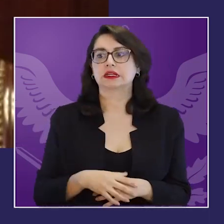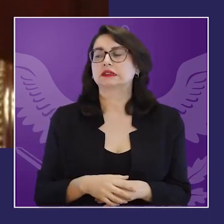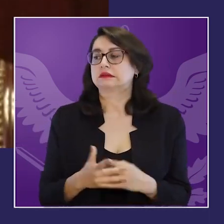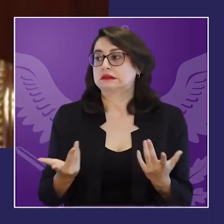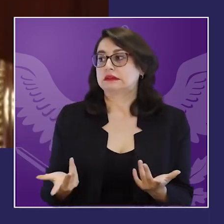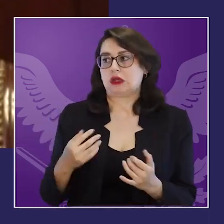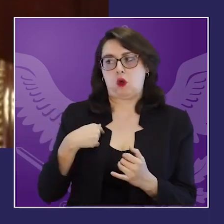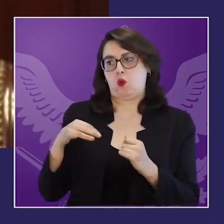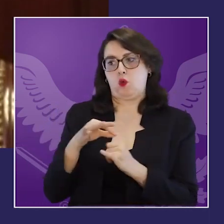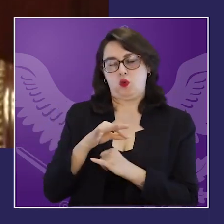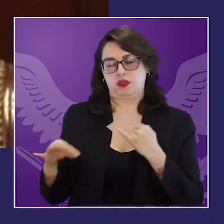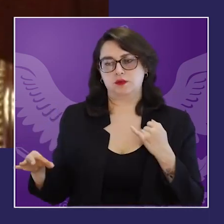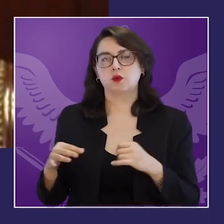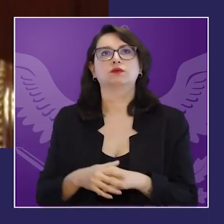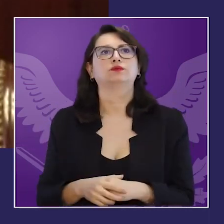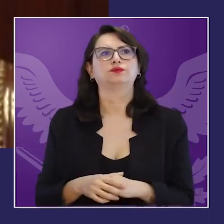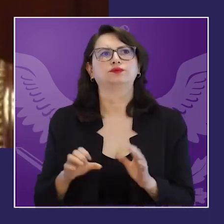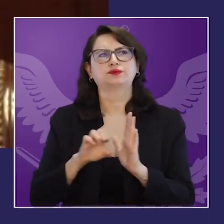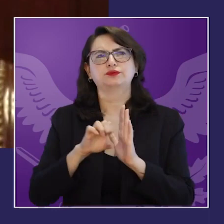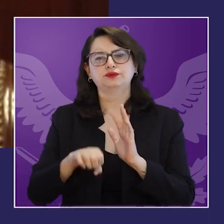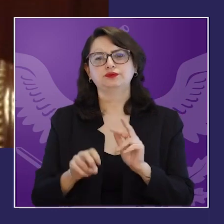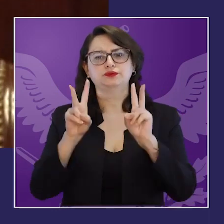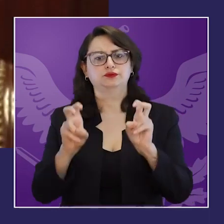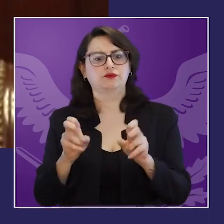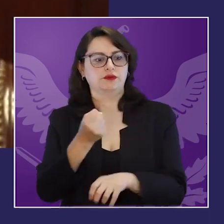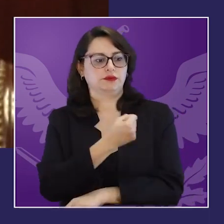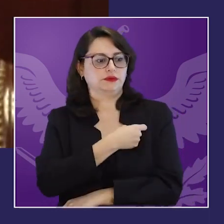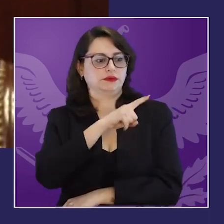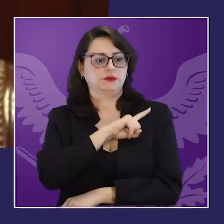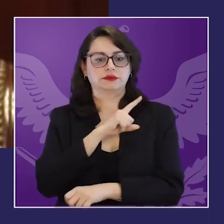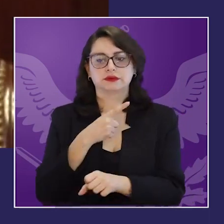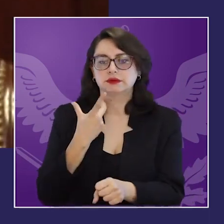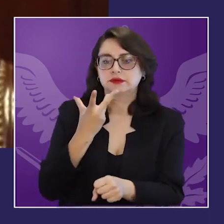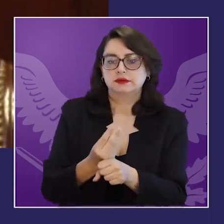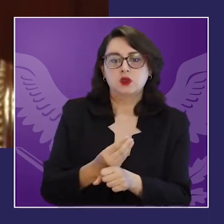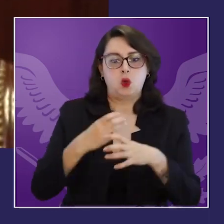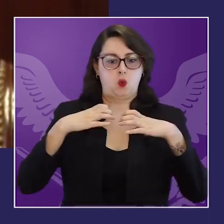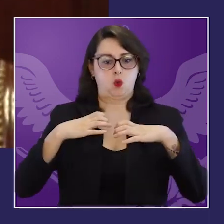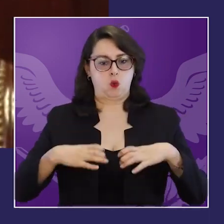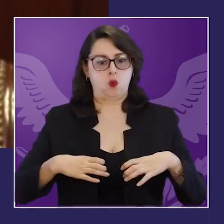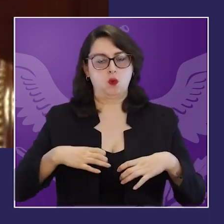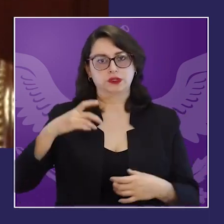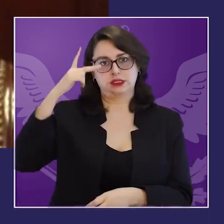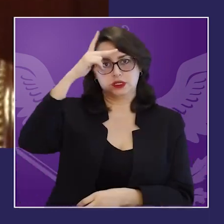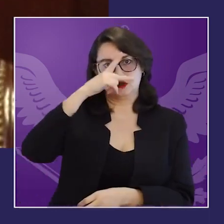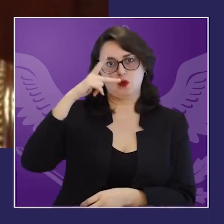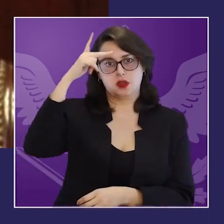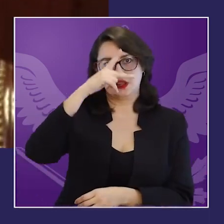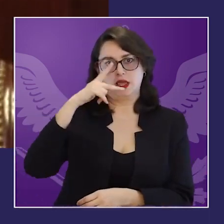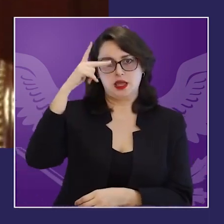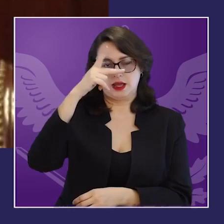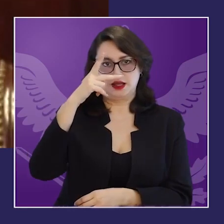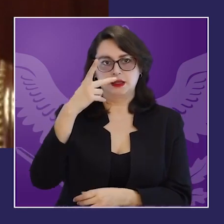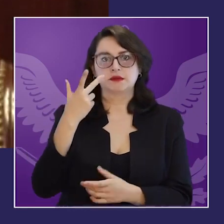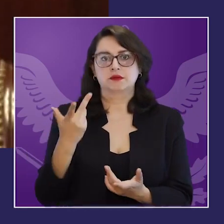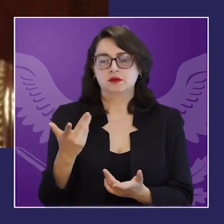En los temas psicosociales hay una cosa muy contradictoria, y con esto me callo, Patricia, en los temas, por ejemplo, de reparación en salud, porque